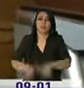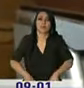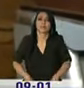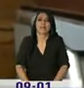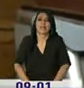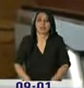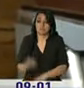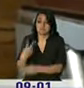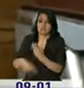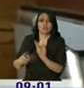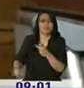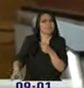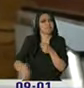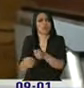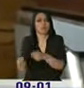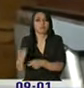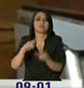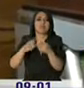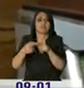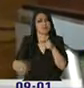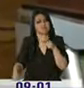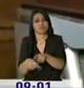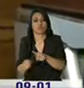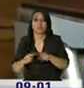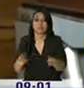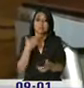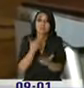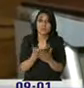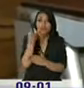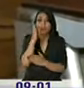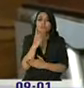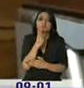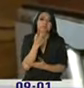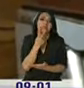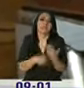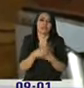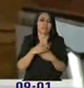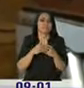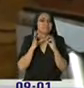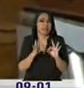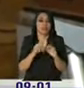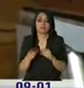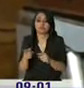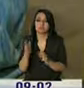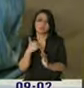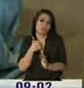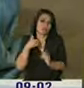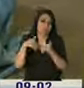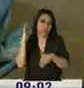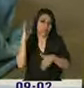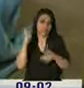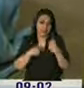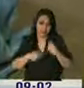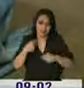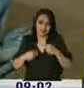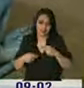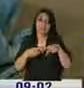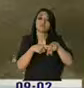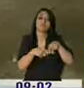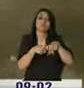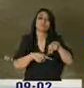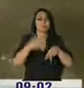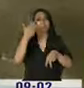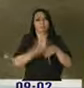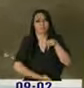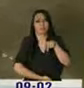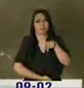también lo golpeó, a mi amiga también, pero bueno, gracias a Dios, bueno, yo fui la más afectada, mi hijo no. Así perdió su pierna derecha y la